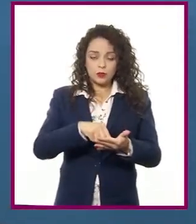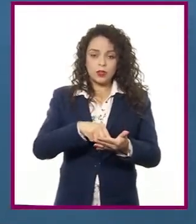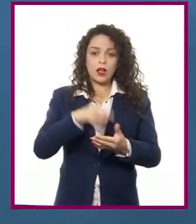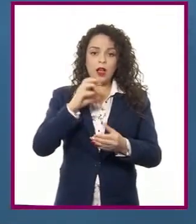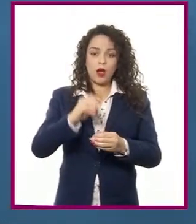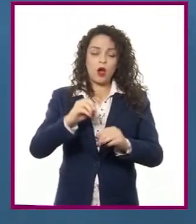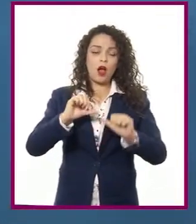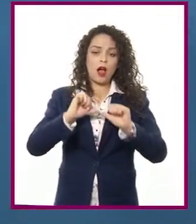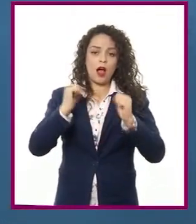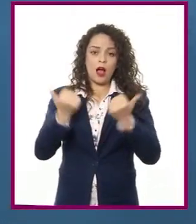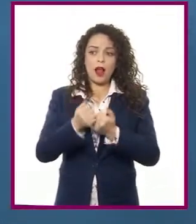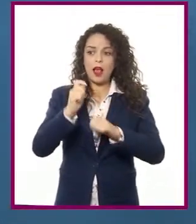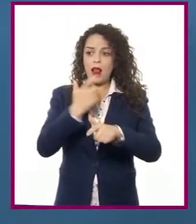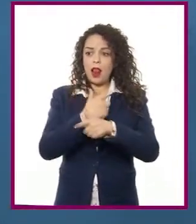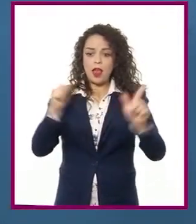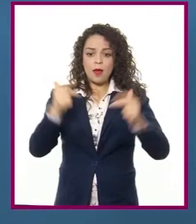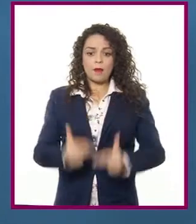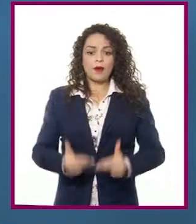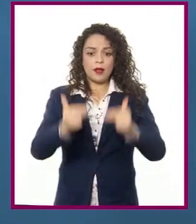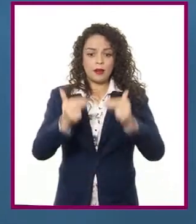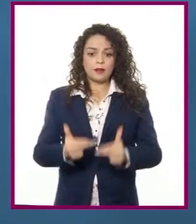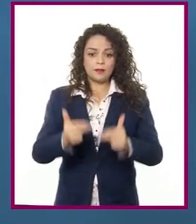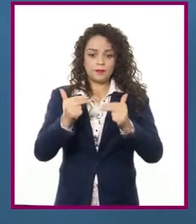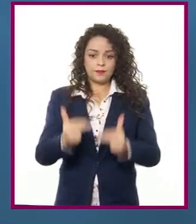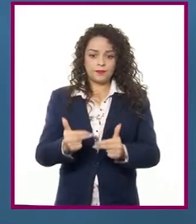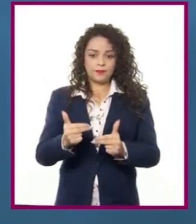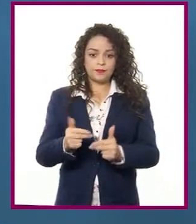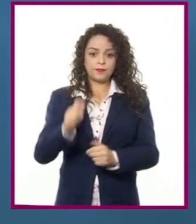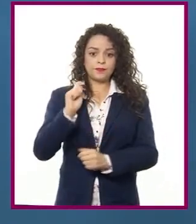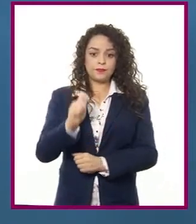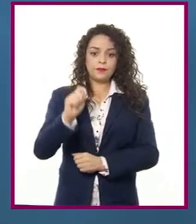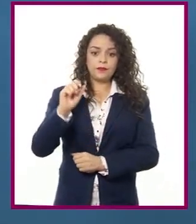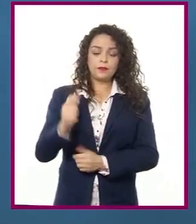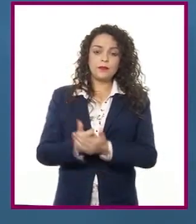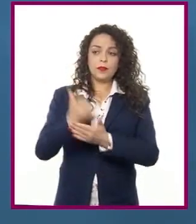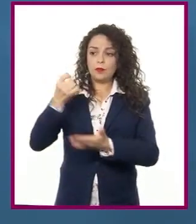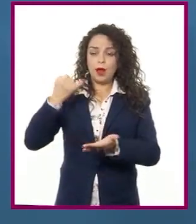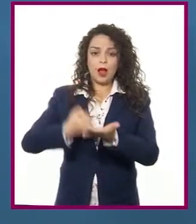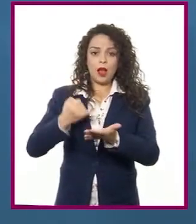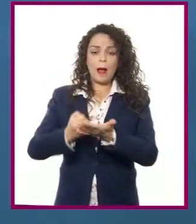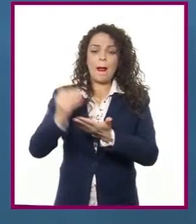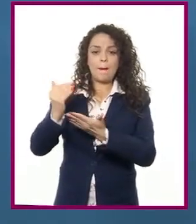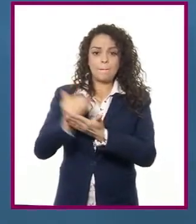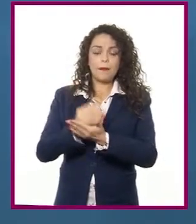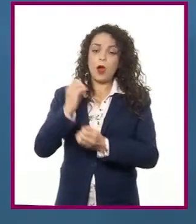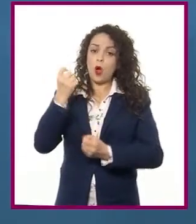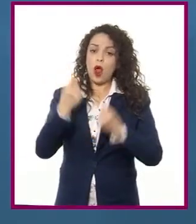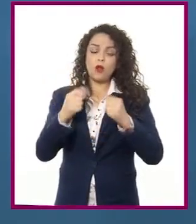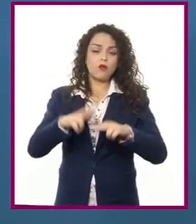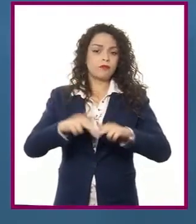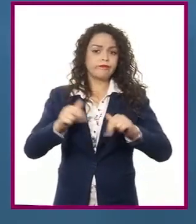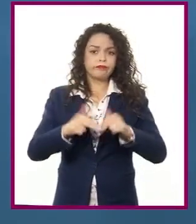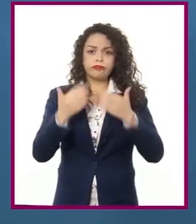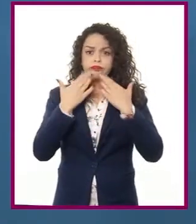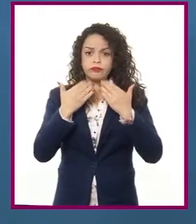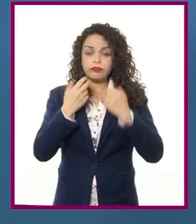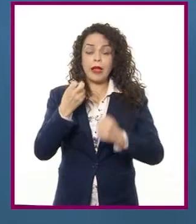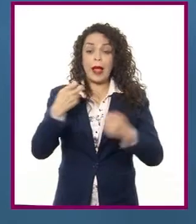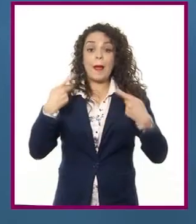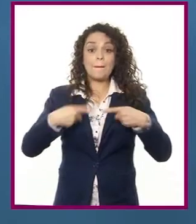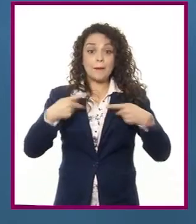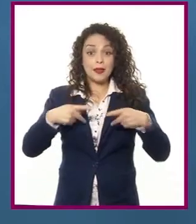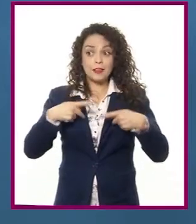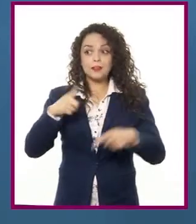donde los impuestos y aranceles son muy bajos o inexistentes, buscando así la atracción de nuevos inversores a